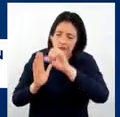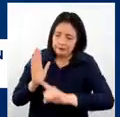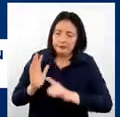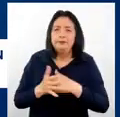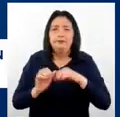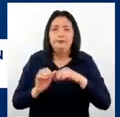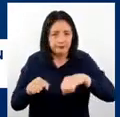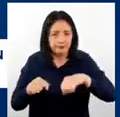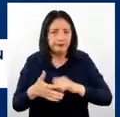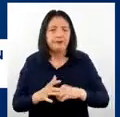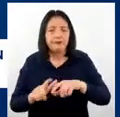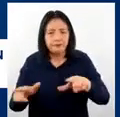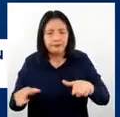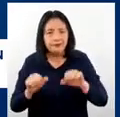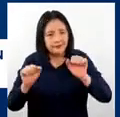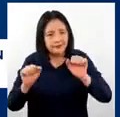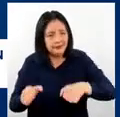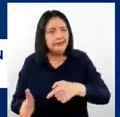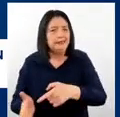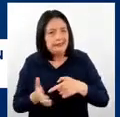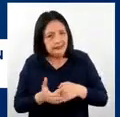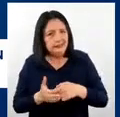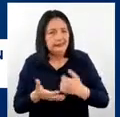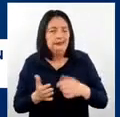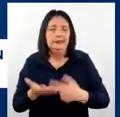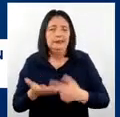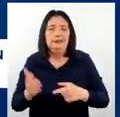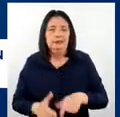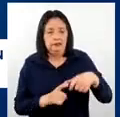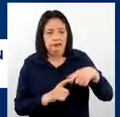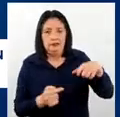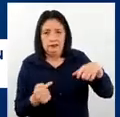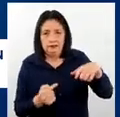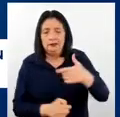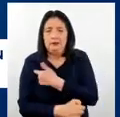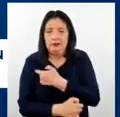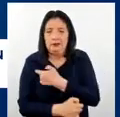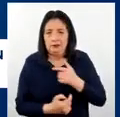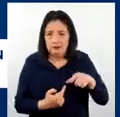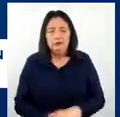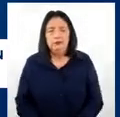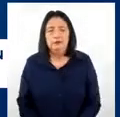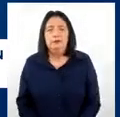donde sí se exige o debería exigirse la presentación del carnet de vacunación.